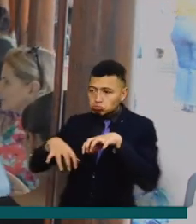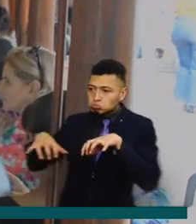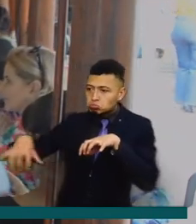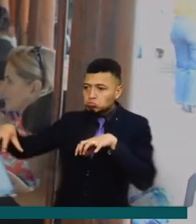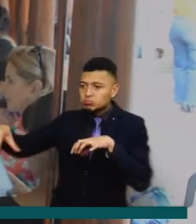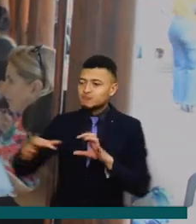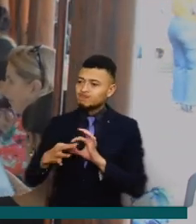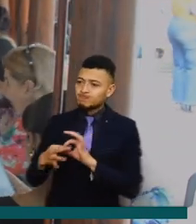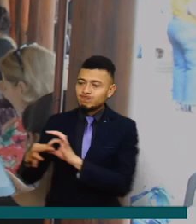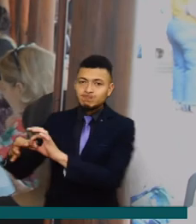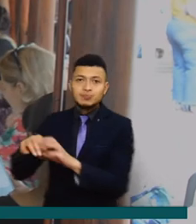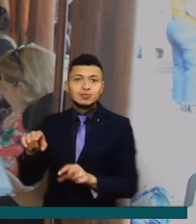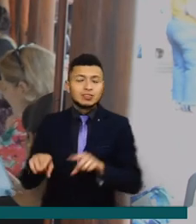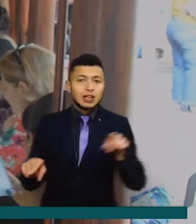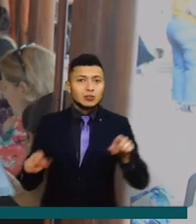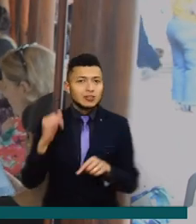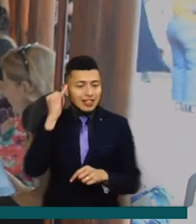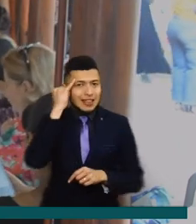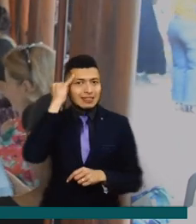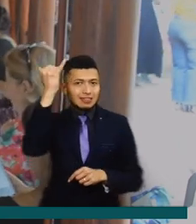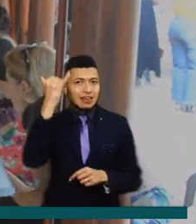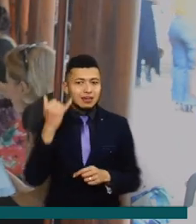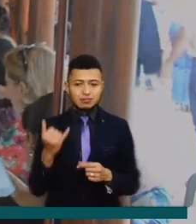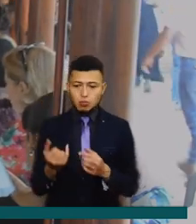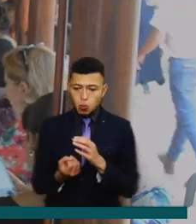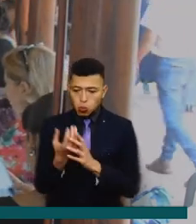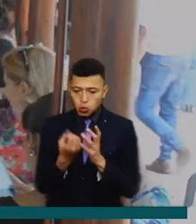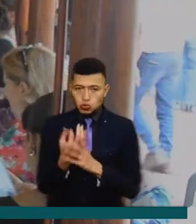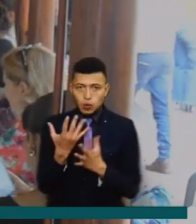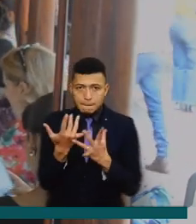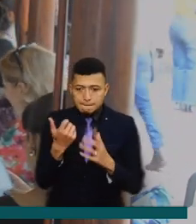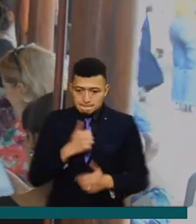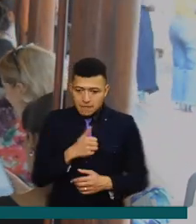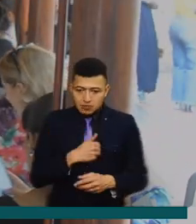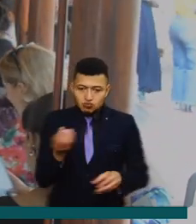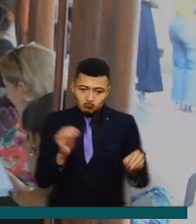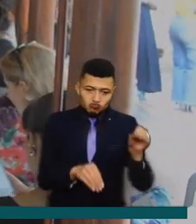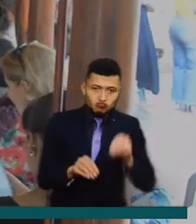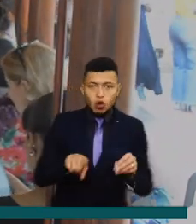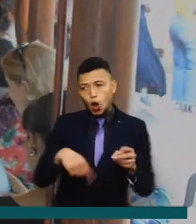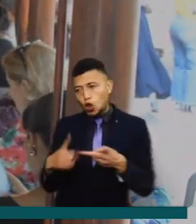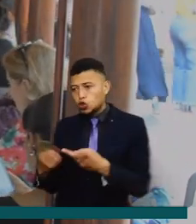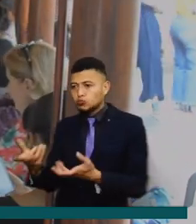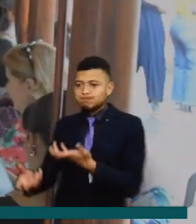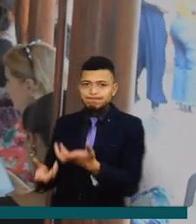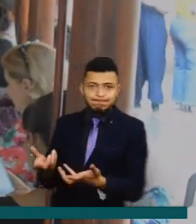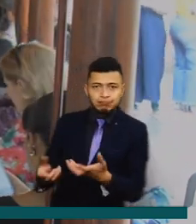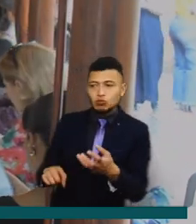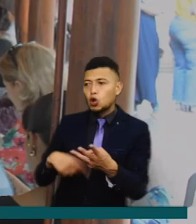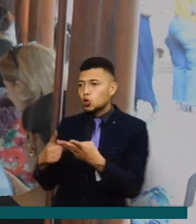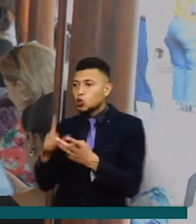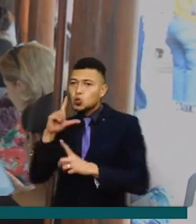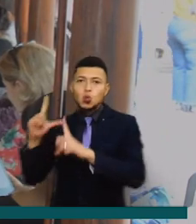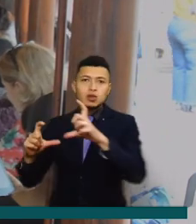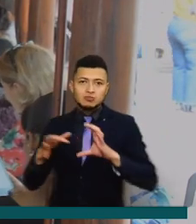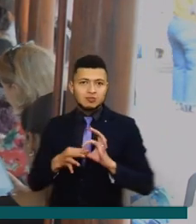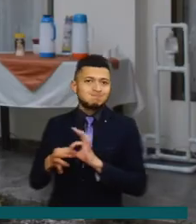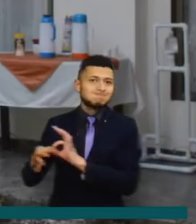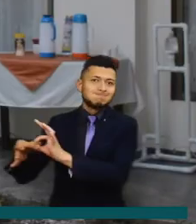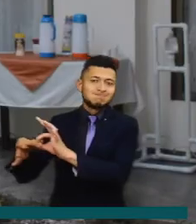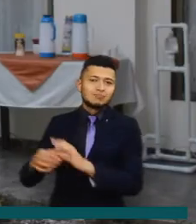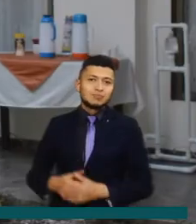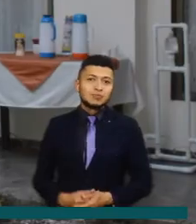que realizan la creación o la manufacturan productos, otros dedicados a la gastronomía y otros dedicados al